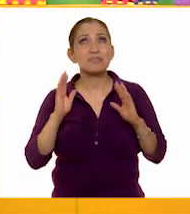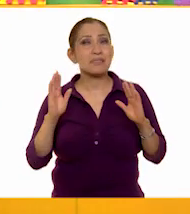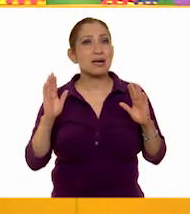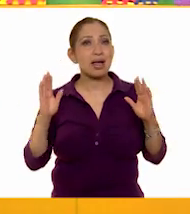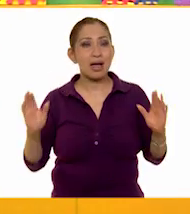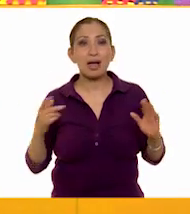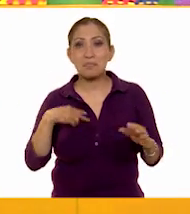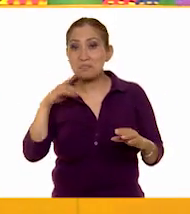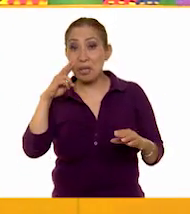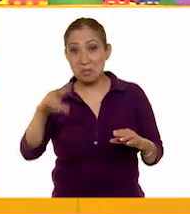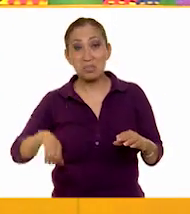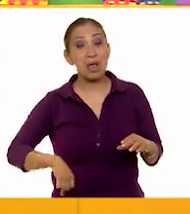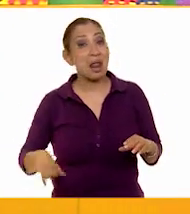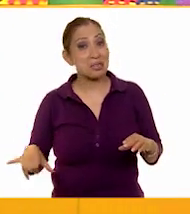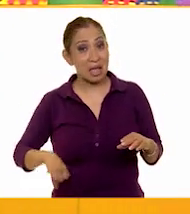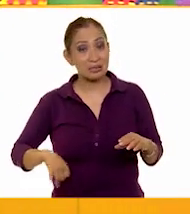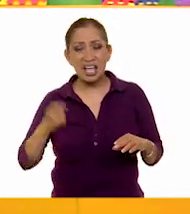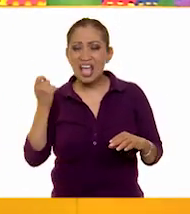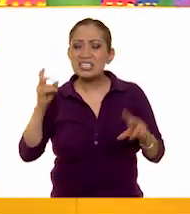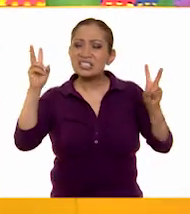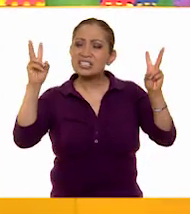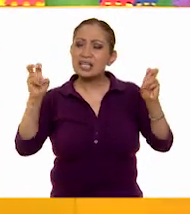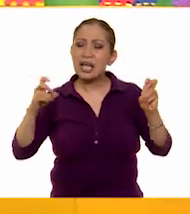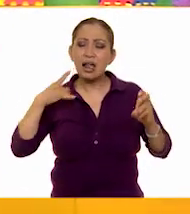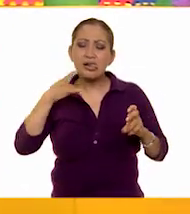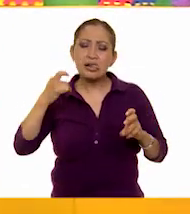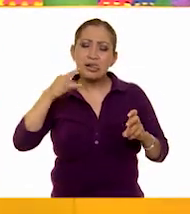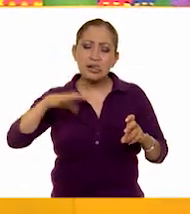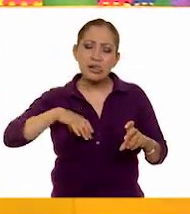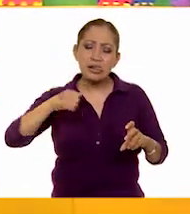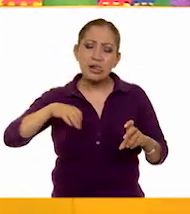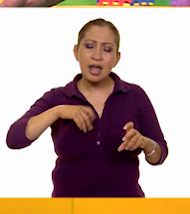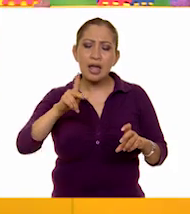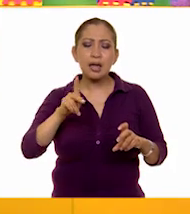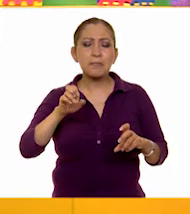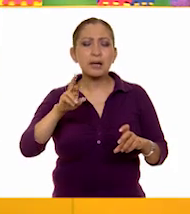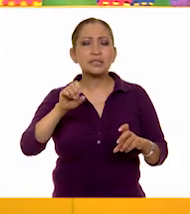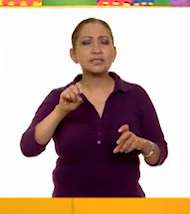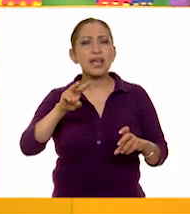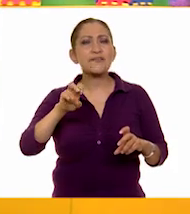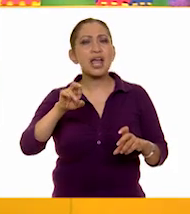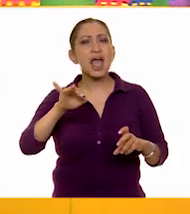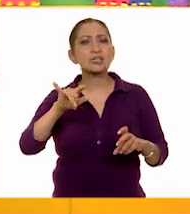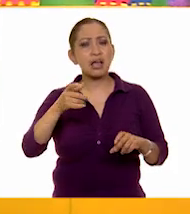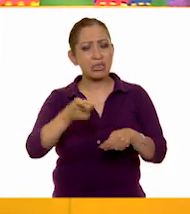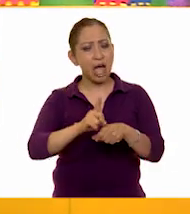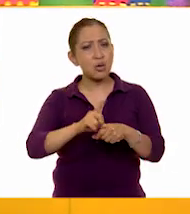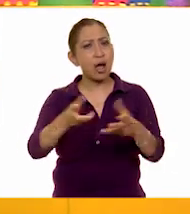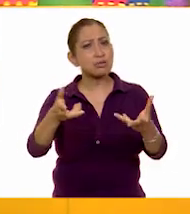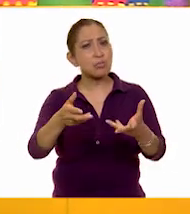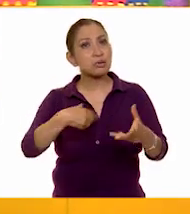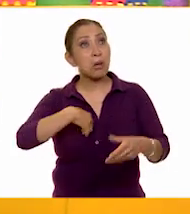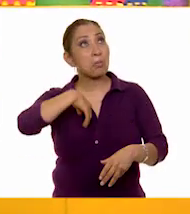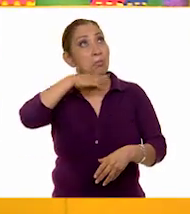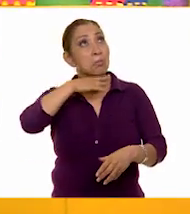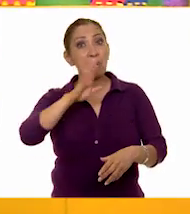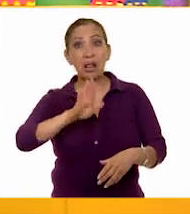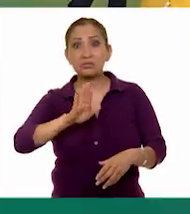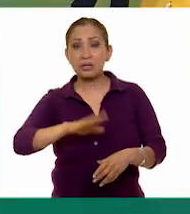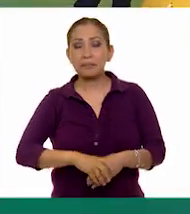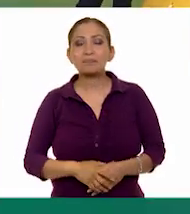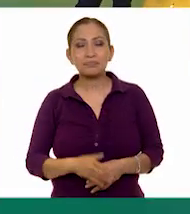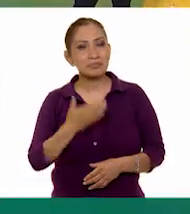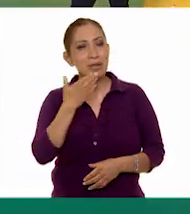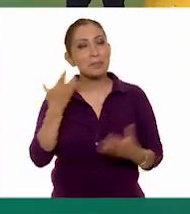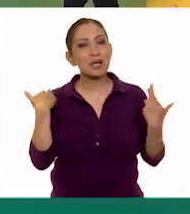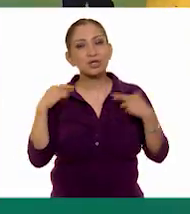Vimos algo muy interesante, que así es la perseverancia, que la practicamos todos los días y a veces no nos damos cuenta, ¿verdad? ¿No? Claro. Muy bien,